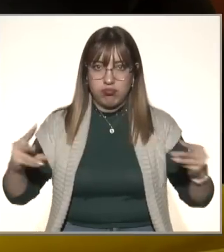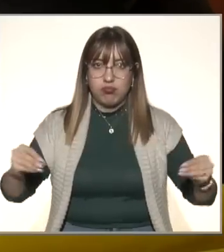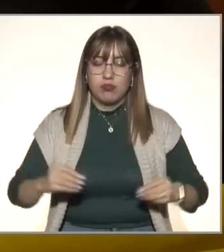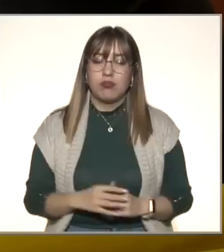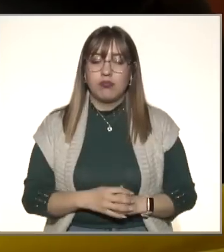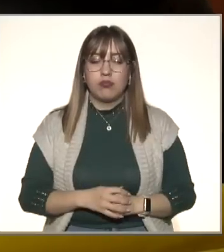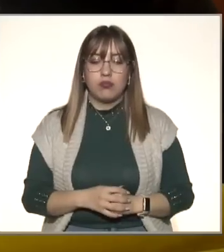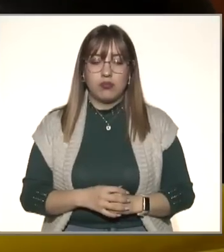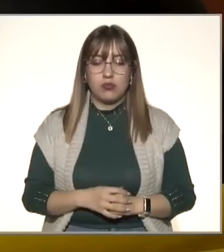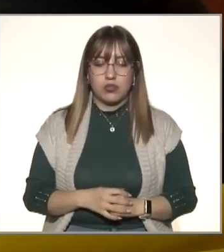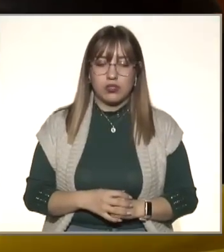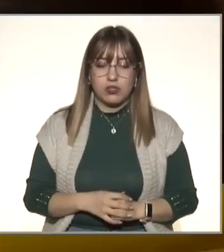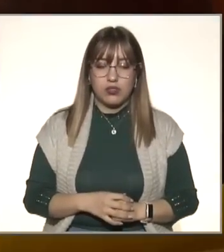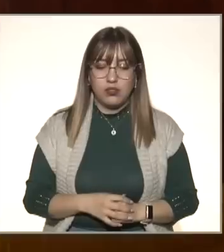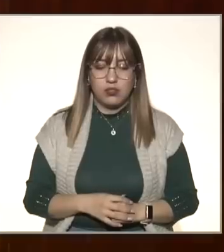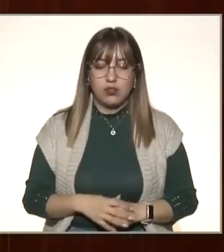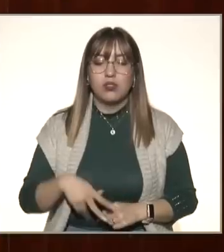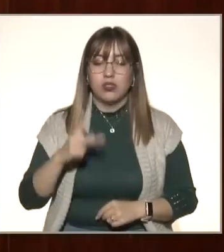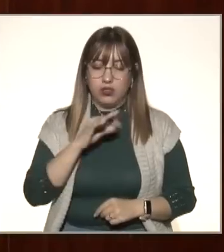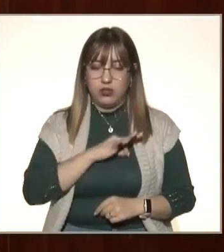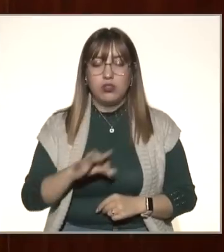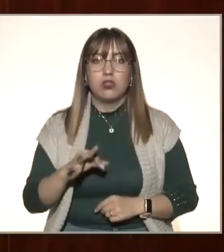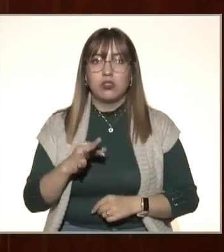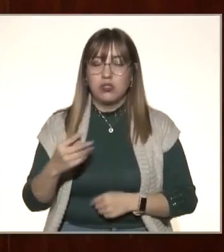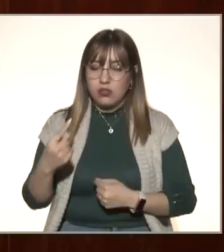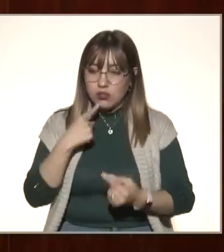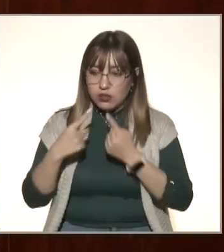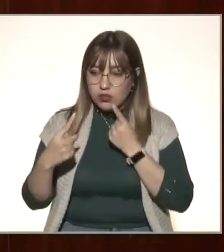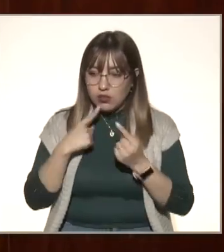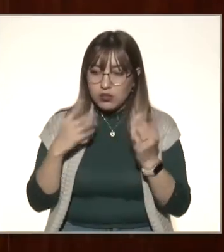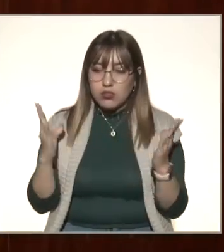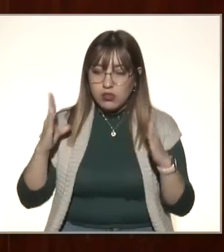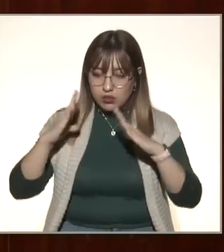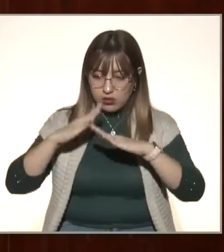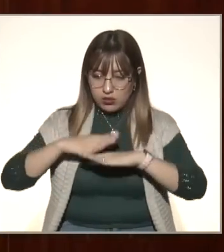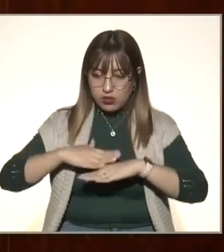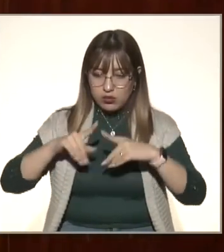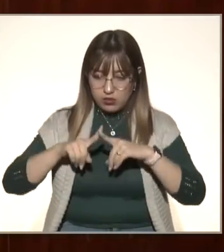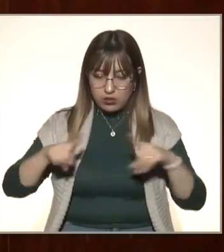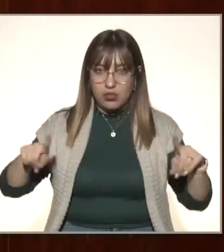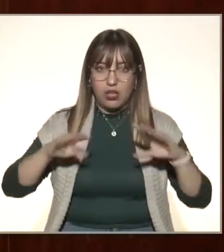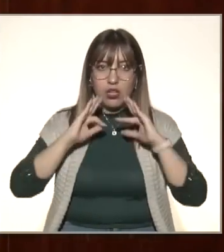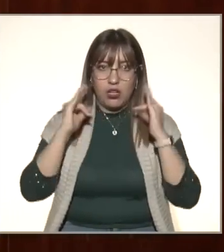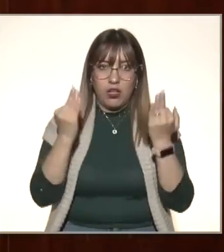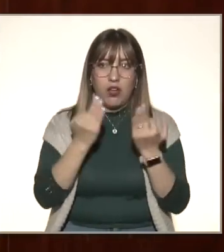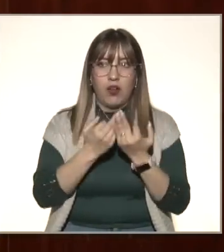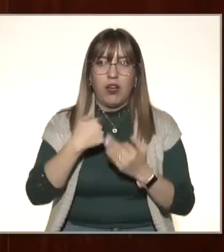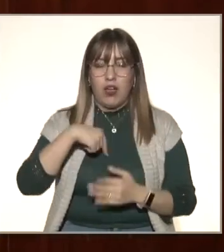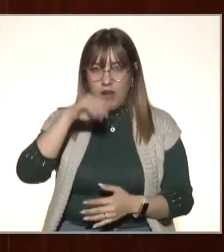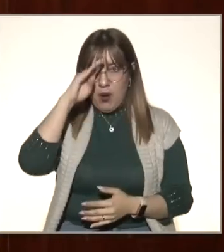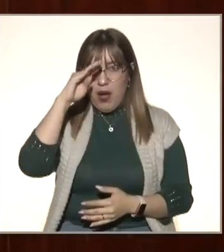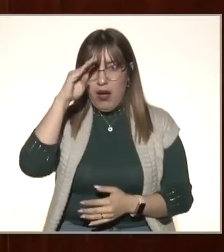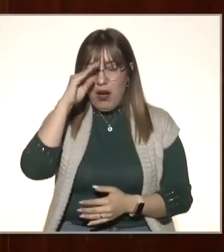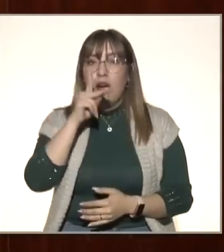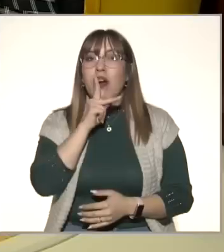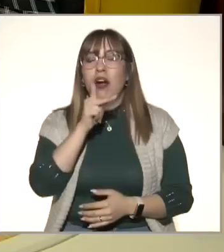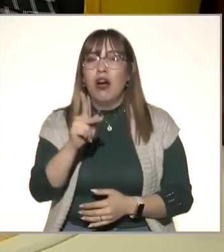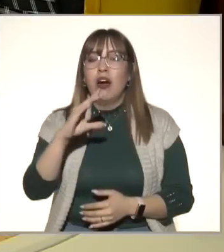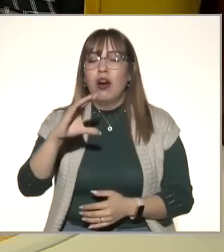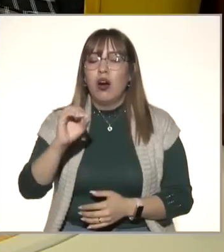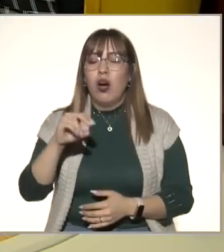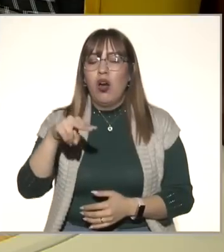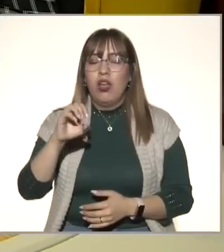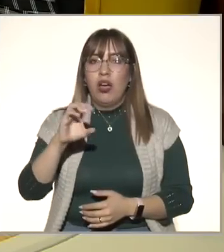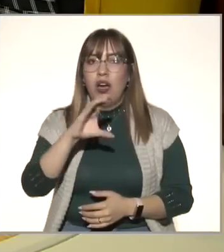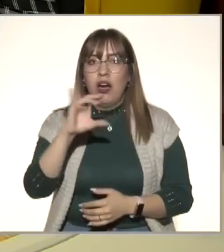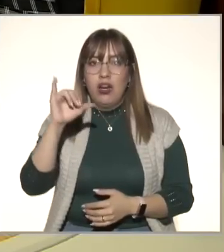resolución siempre, ¿no? Pero sí podemos gestionarlos de una manera distinta, y la palabra clave para mí es conexión. Carla, pongamos un ejemplo